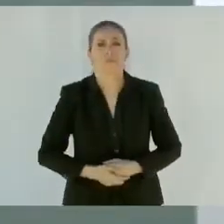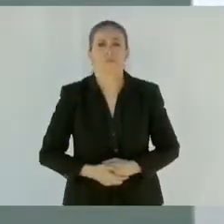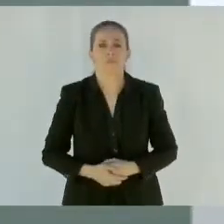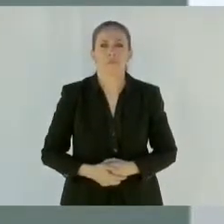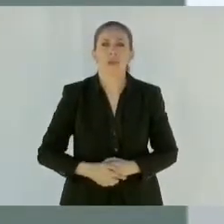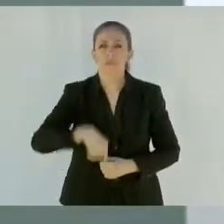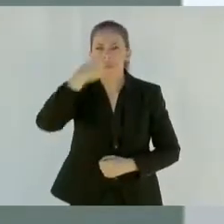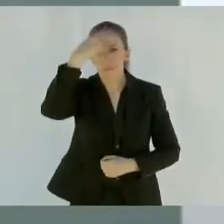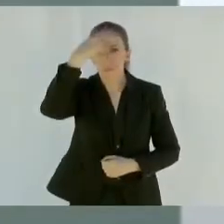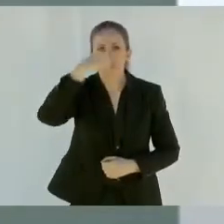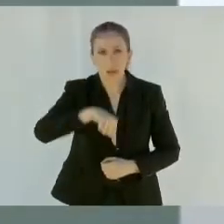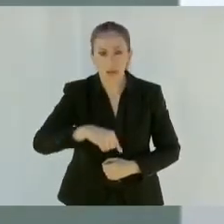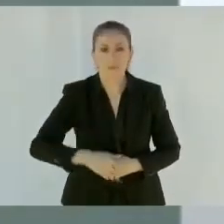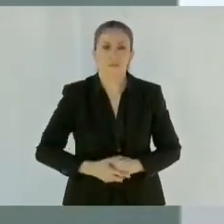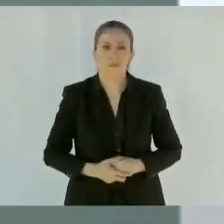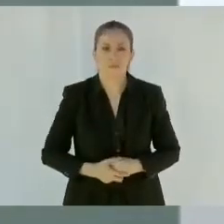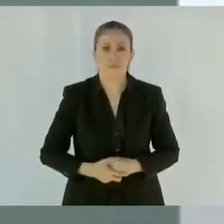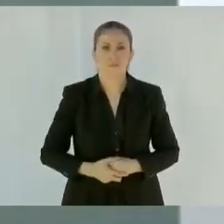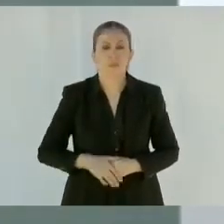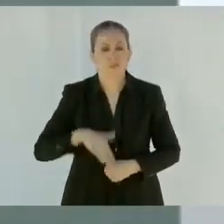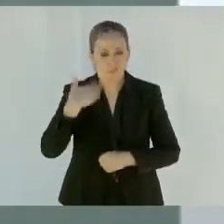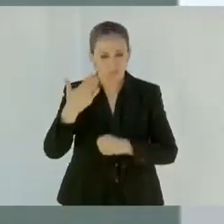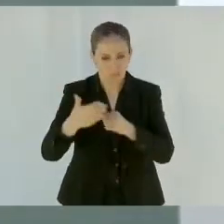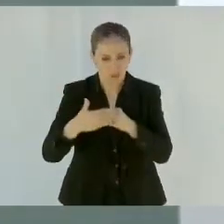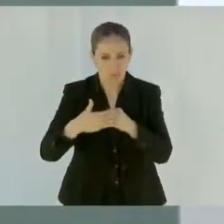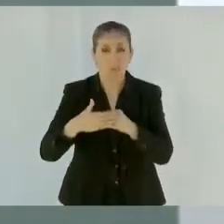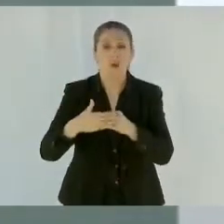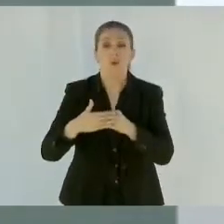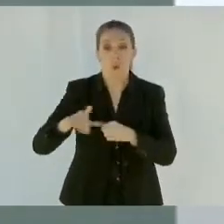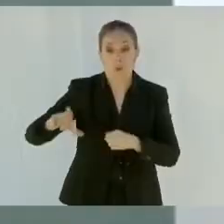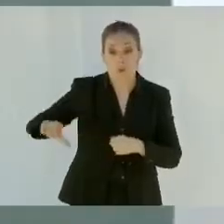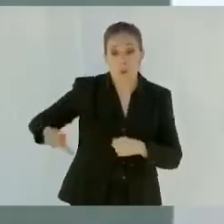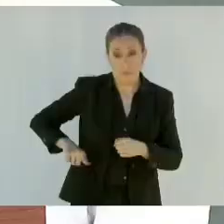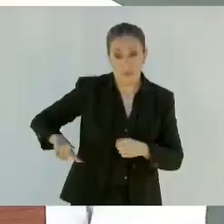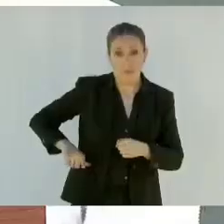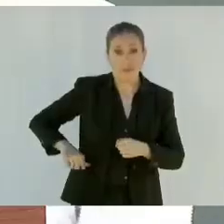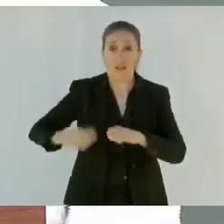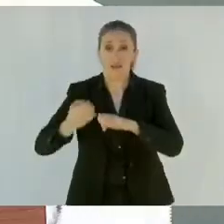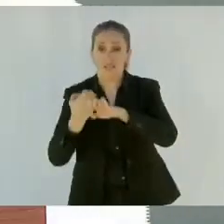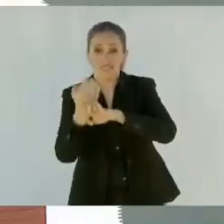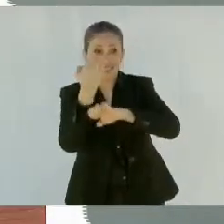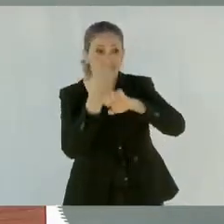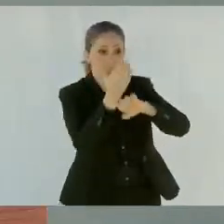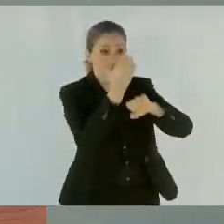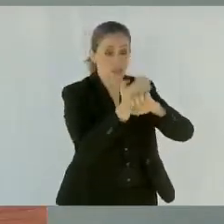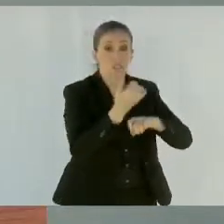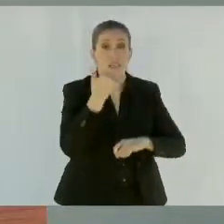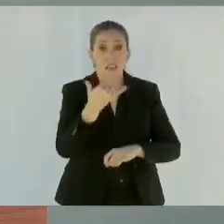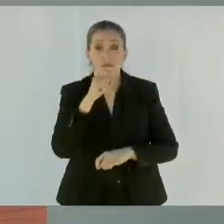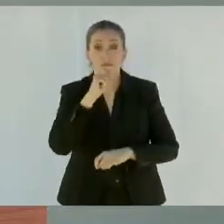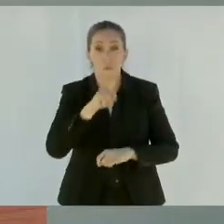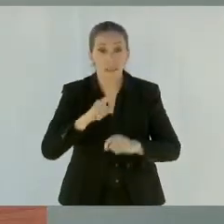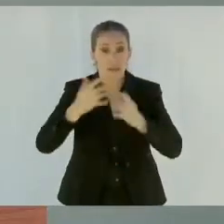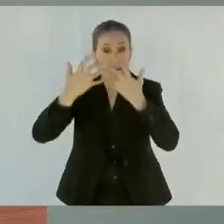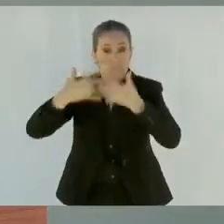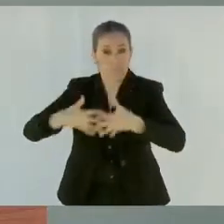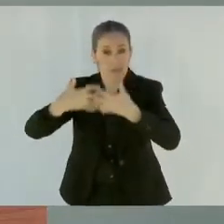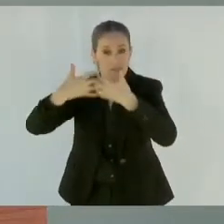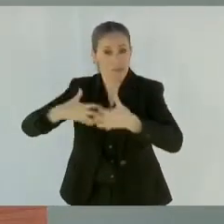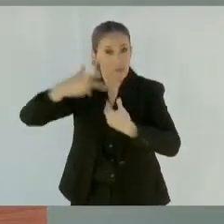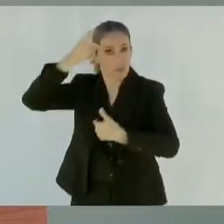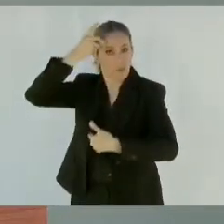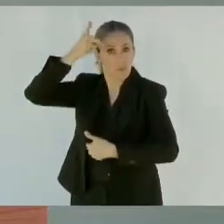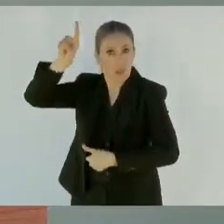limitaciones y que si los gobiernos estatales, empresas quieren adquirir vacunas, se